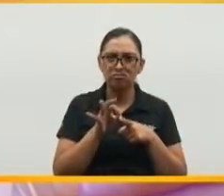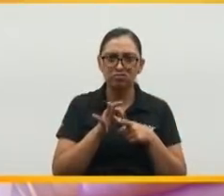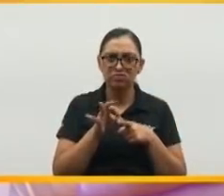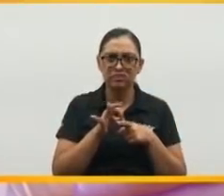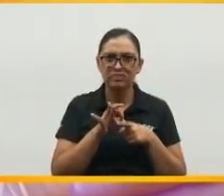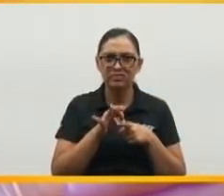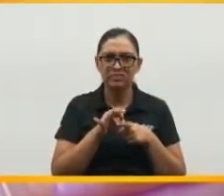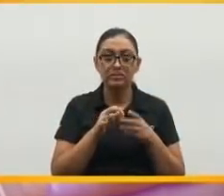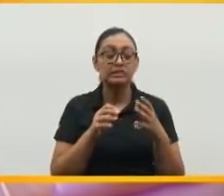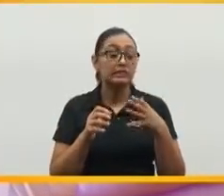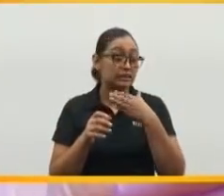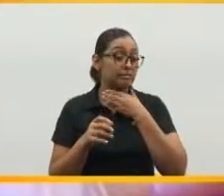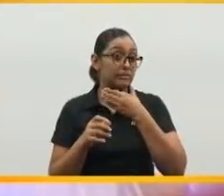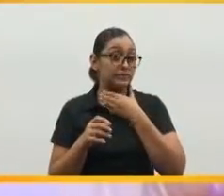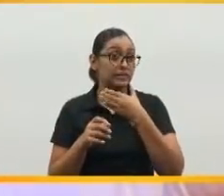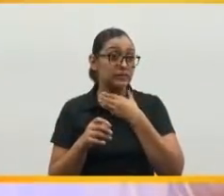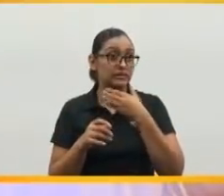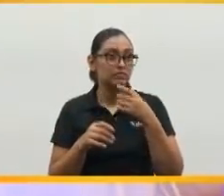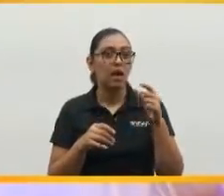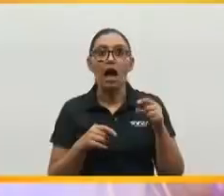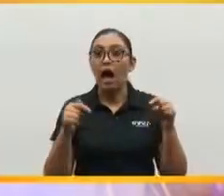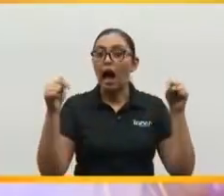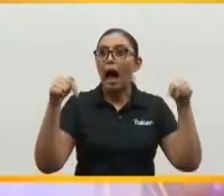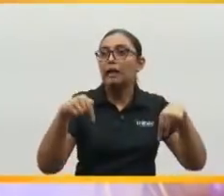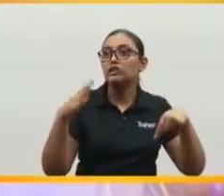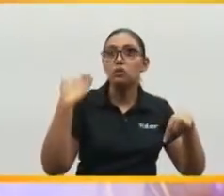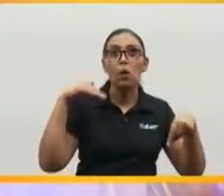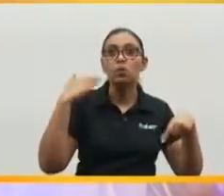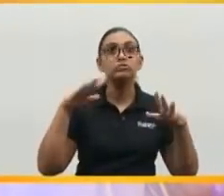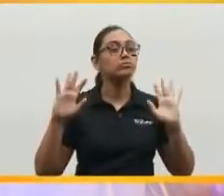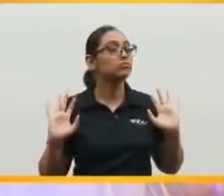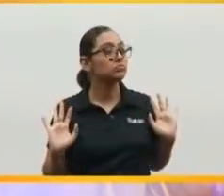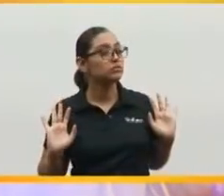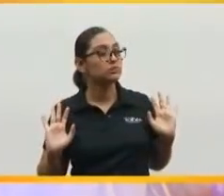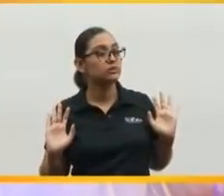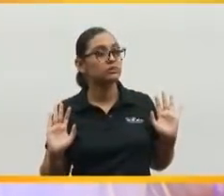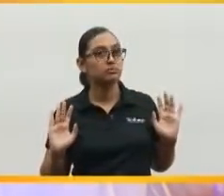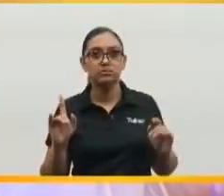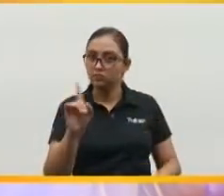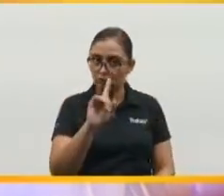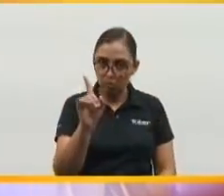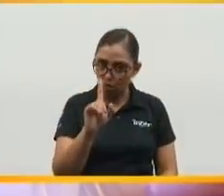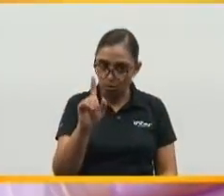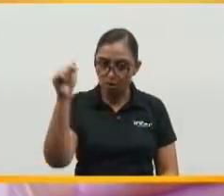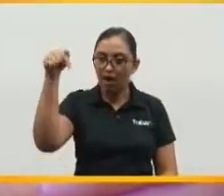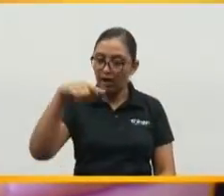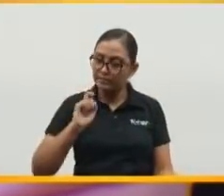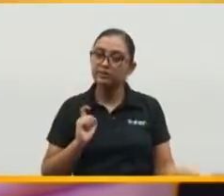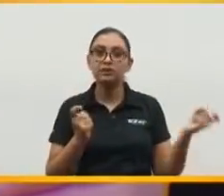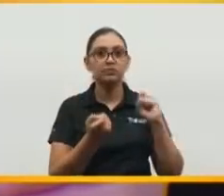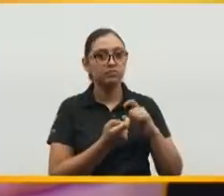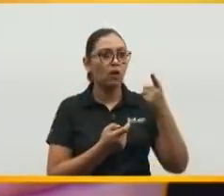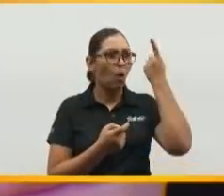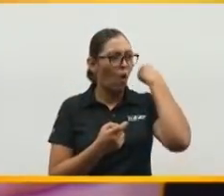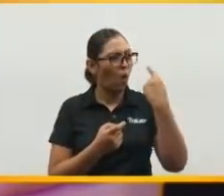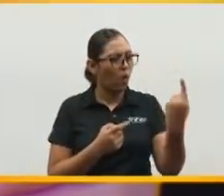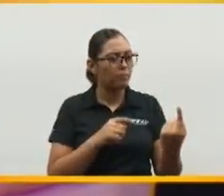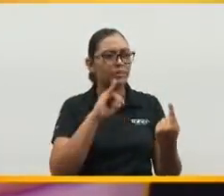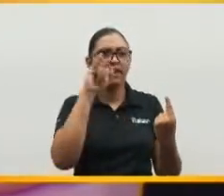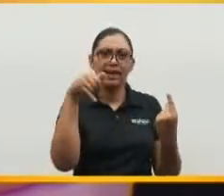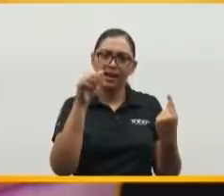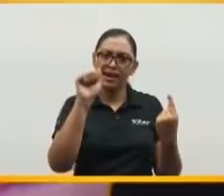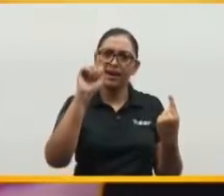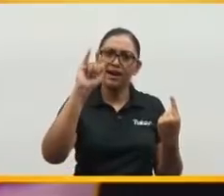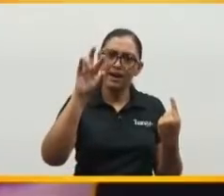Es difícil, es que aquí las cosas siempre se han hecho así, pero ya no, hermano. Jairo era un conocedor. Quiero que usted entienda que